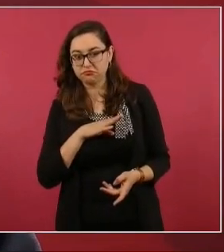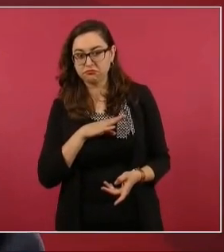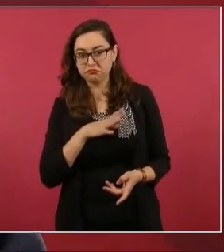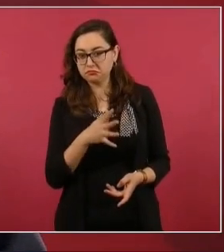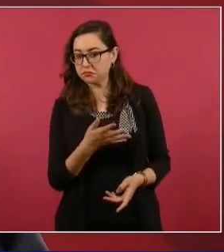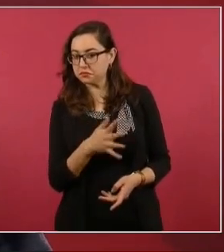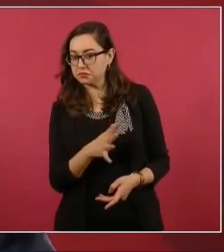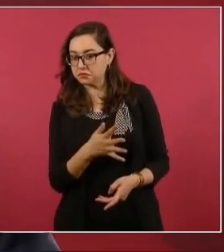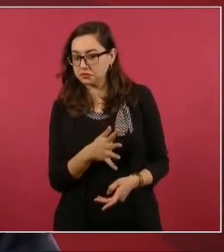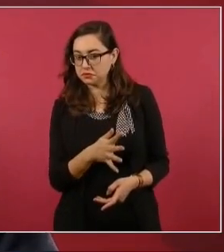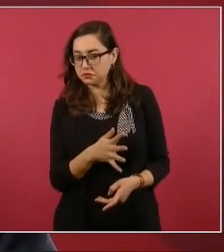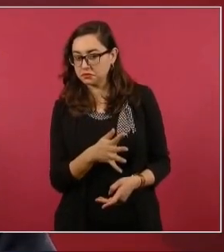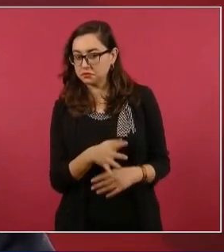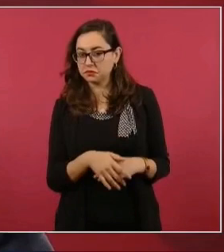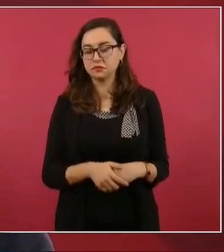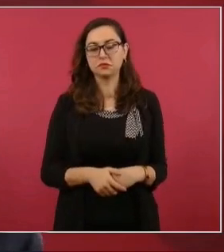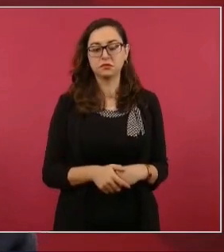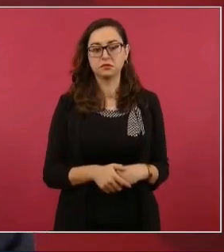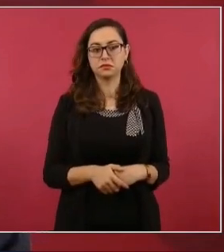regular,